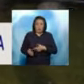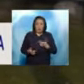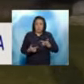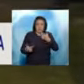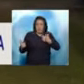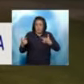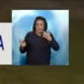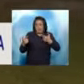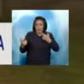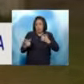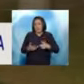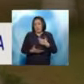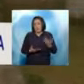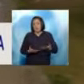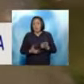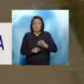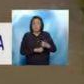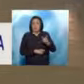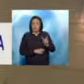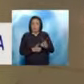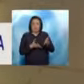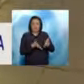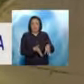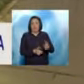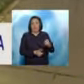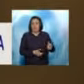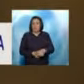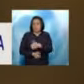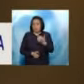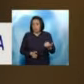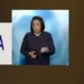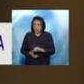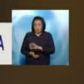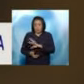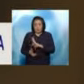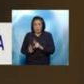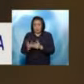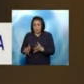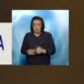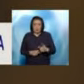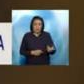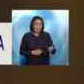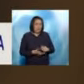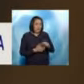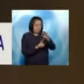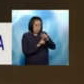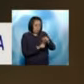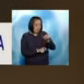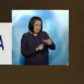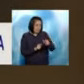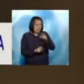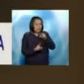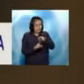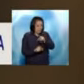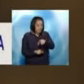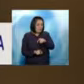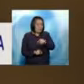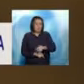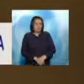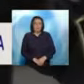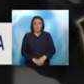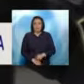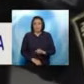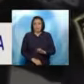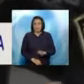a disparos, en el que quedó herido y abandonado por sus secuaces. Sus víctimas lograron identificarlo plenamente. Respira,